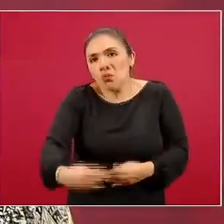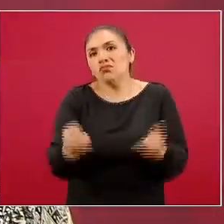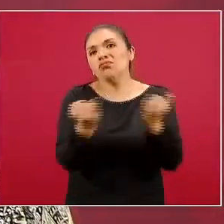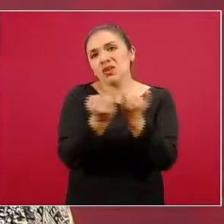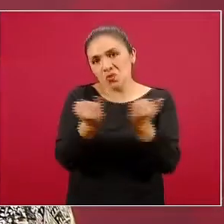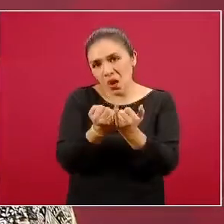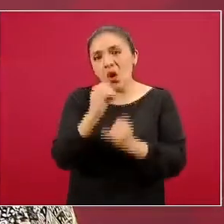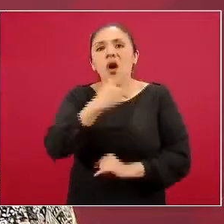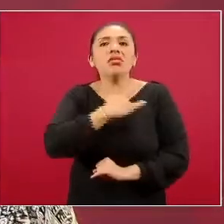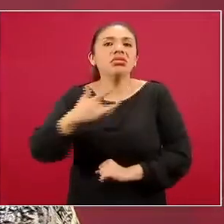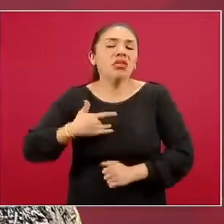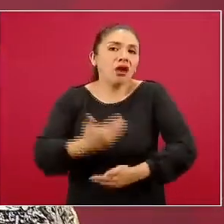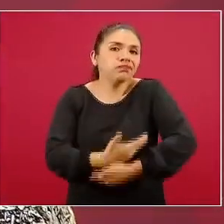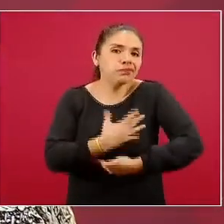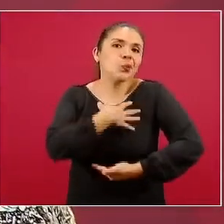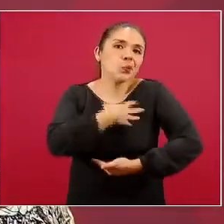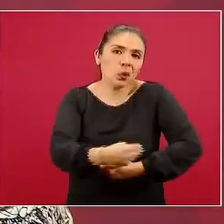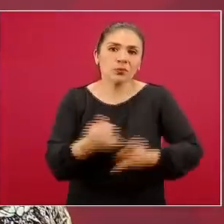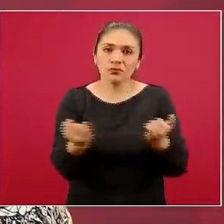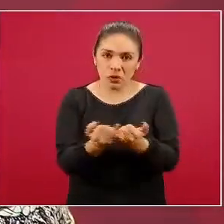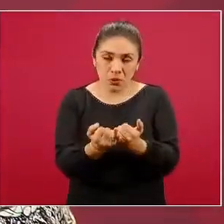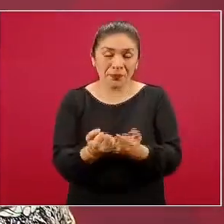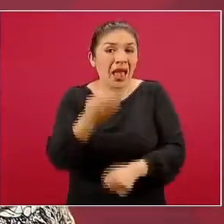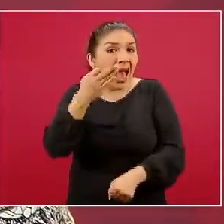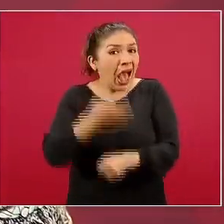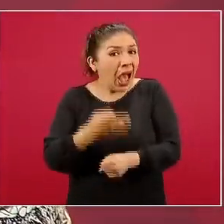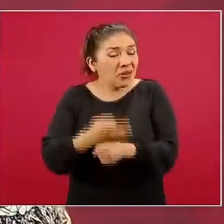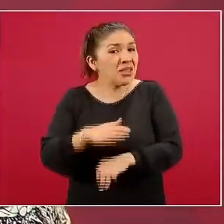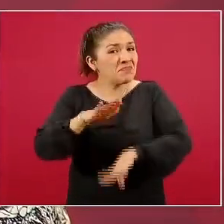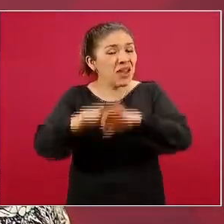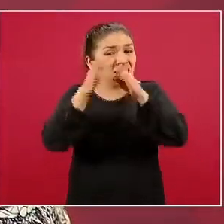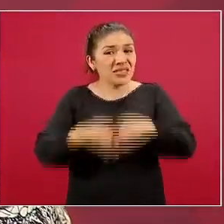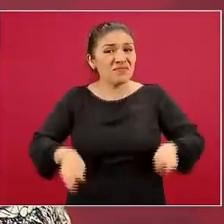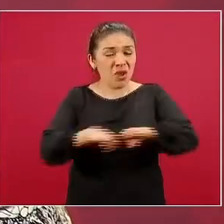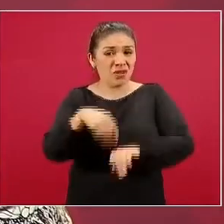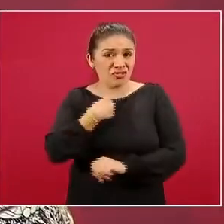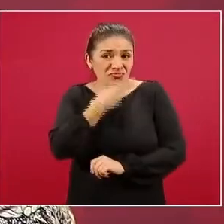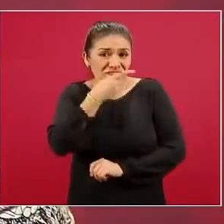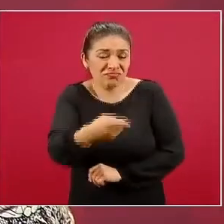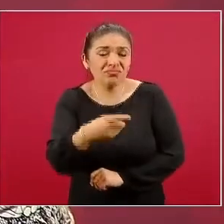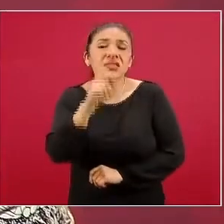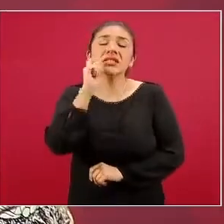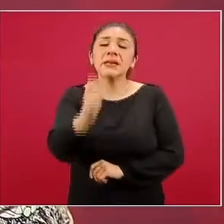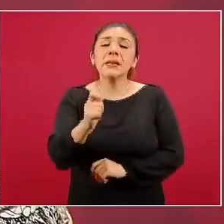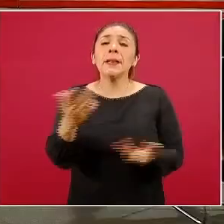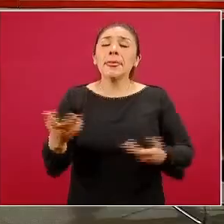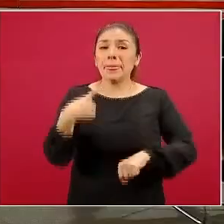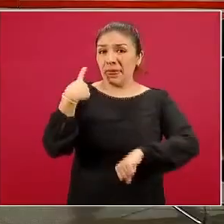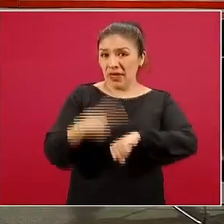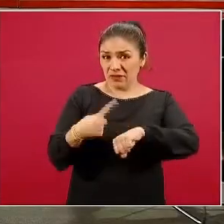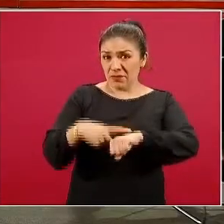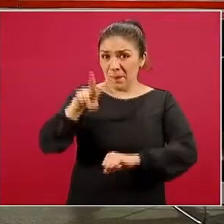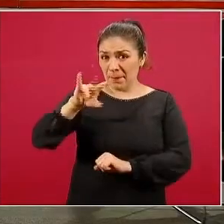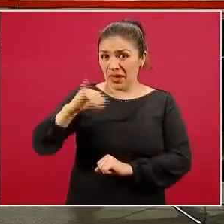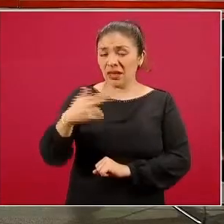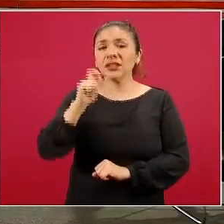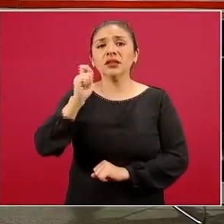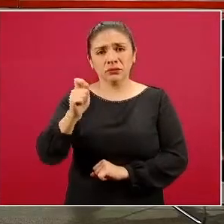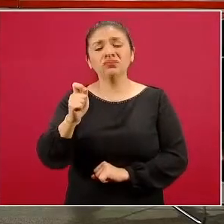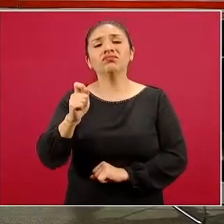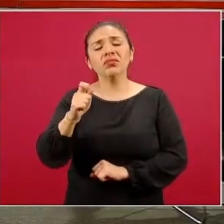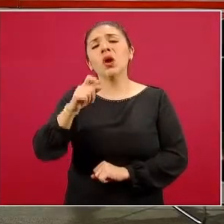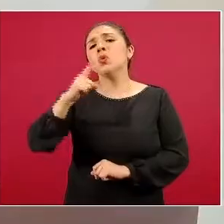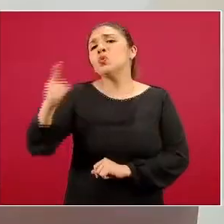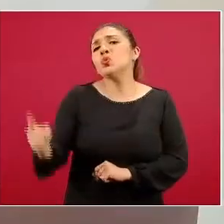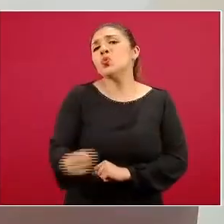o lactancia. Actualmente, y eso es lo más importante y queremos señalarlo, es una enfermedad que se considera